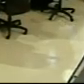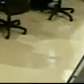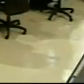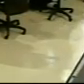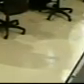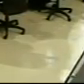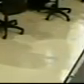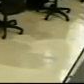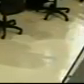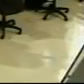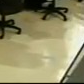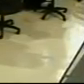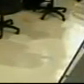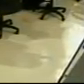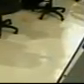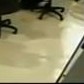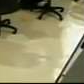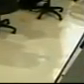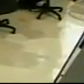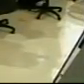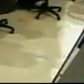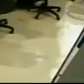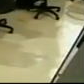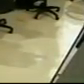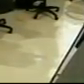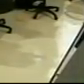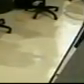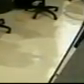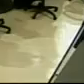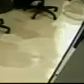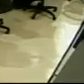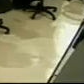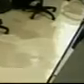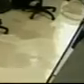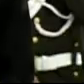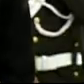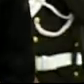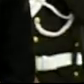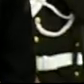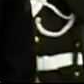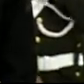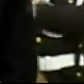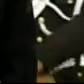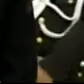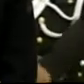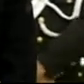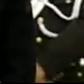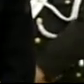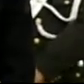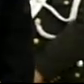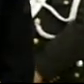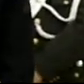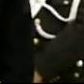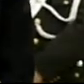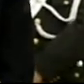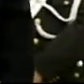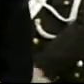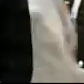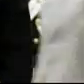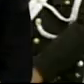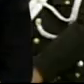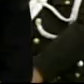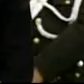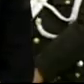Punto de información. Muchas gracias, presidente. El colega está hablando de los monopolios. Yo entiendo que la palabra mono es de un